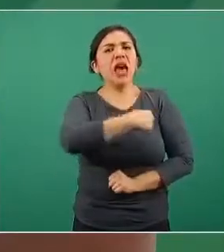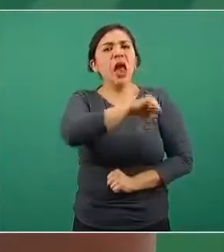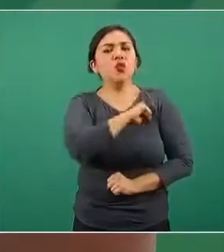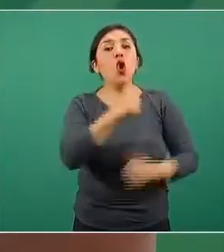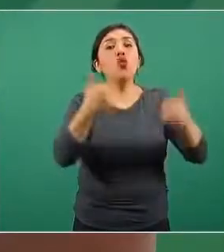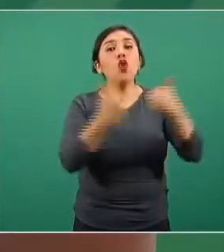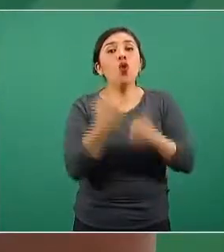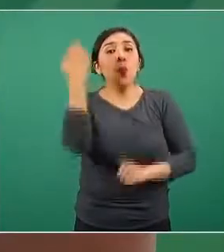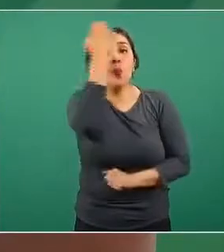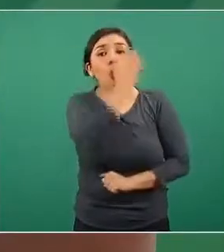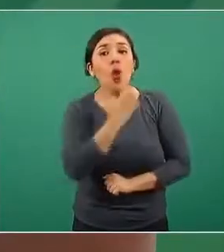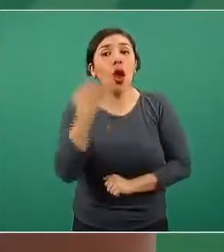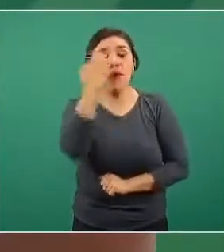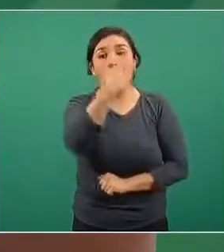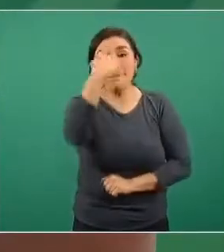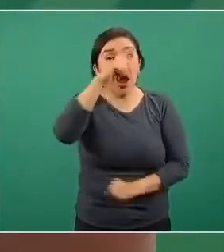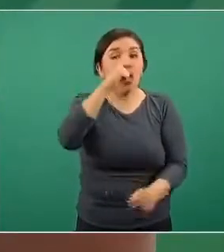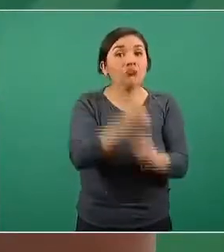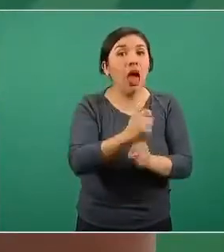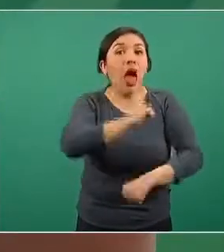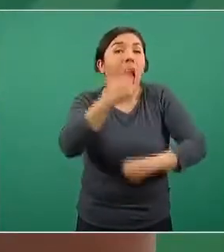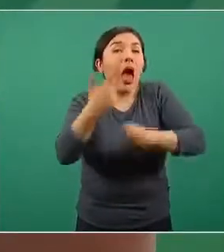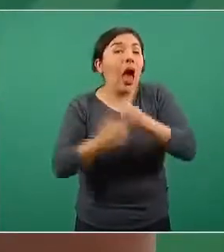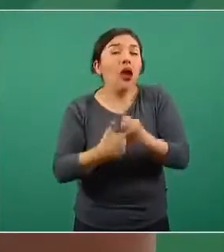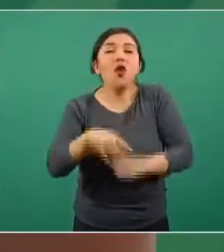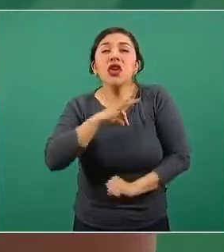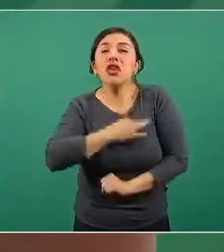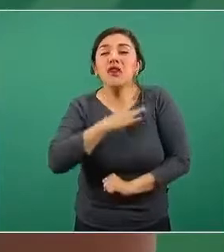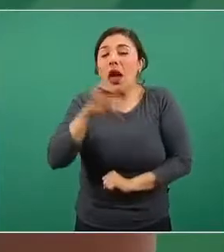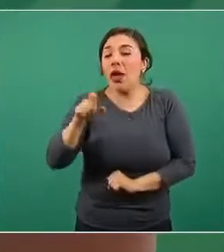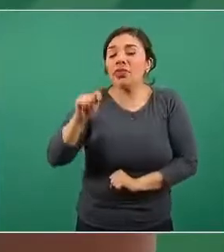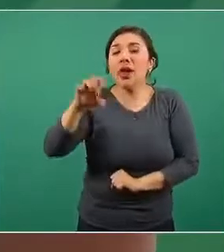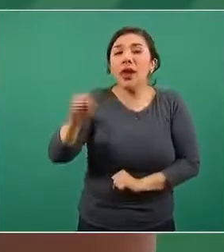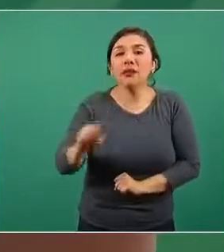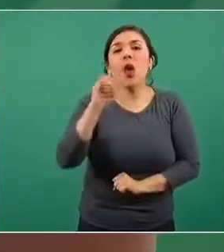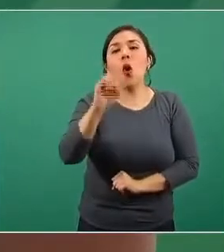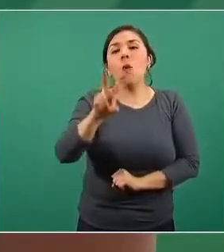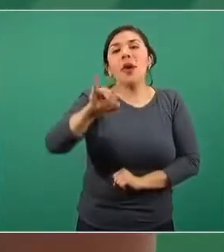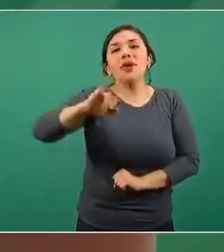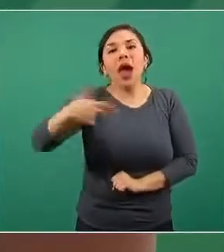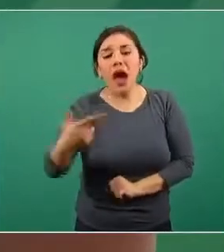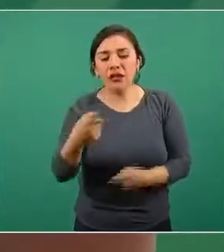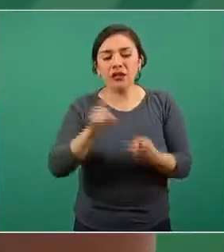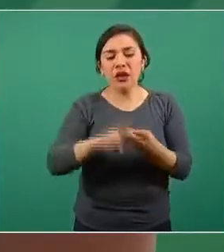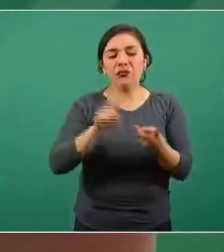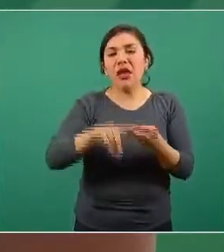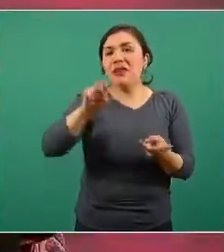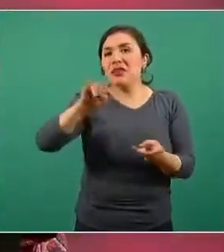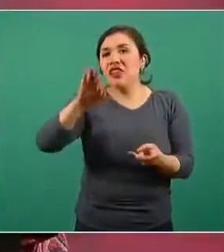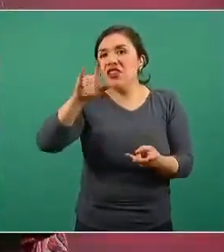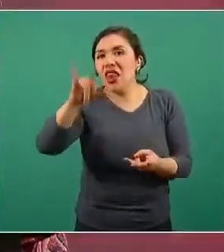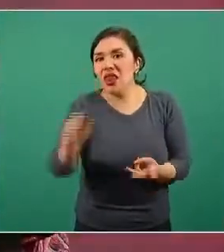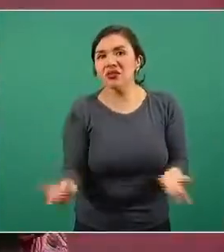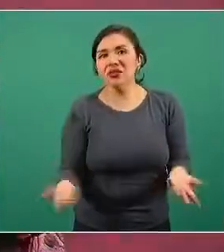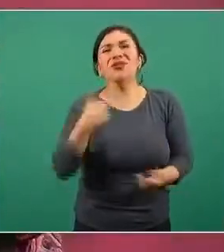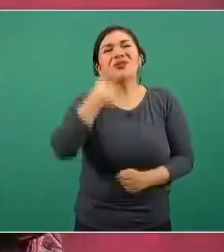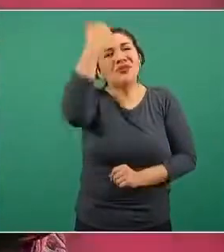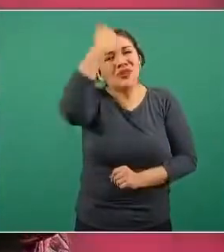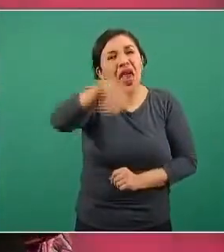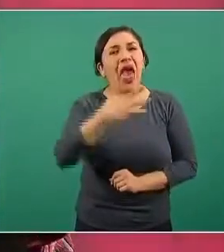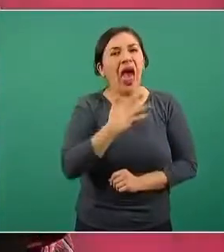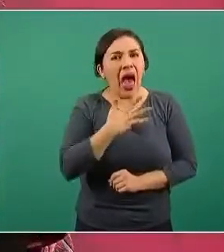pruebas para detección de infecciones de transmisión sexual, de VIH, de sífilis, porque sabemos que